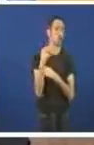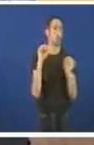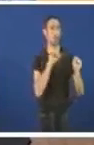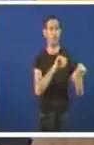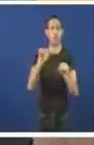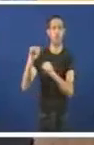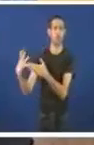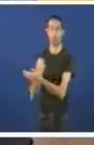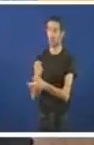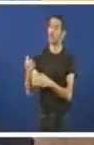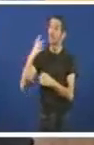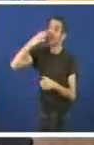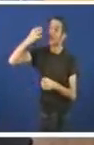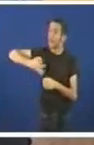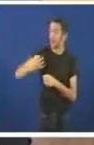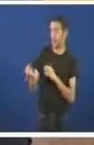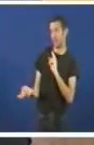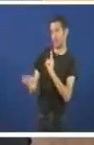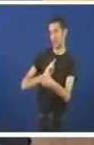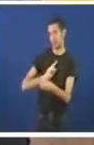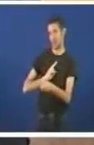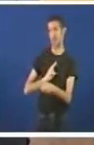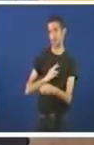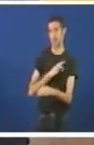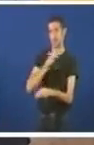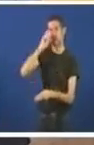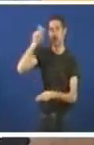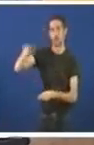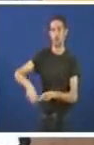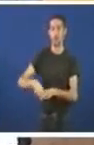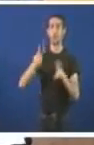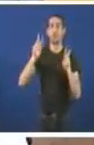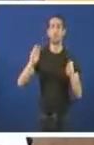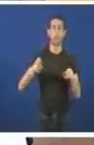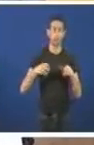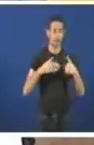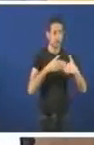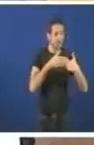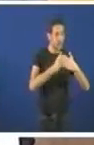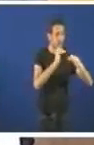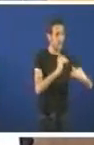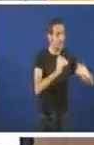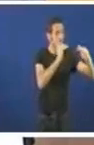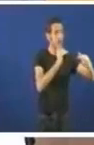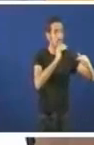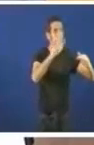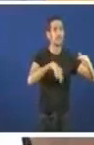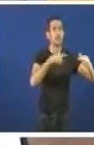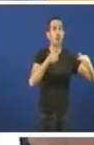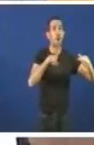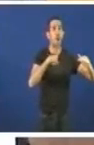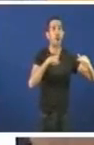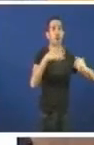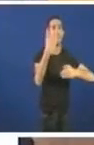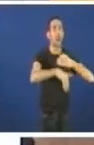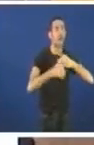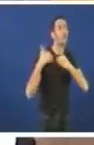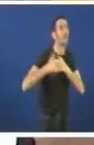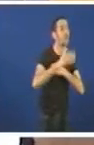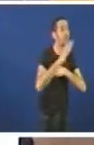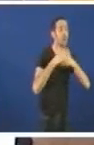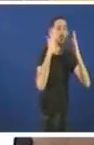nos ten que dar hoxe resposta, señor Núñez Feijóo. Dique flotante, sí ou non? Que prazo lle vai a poñer a Xunta de Galiza